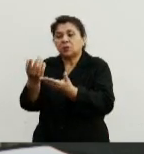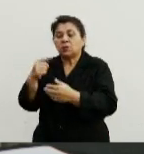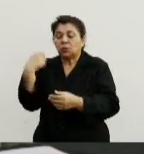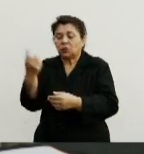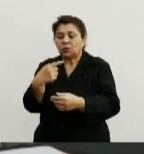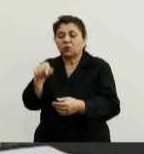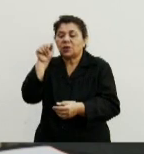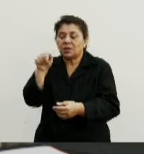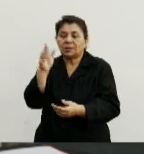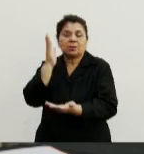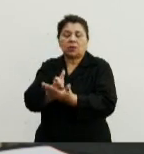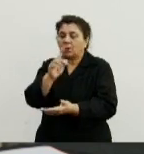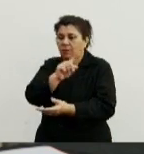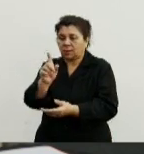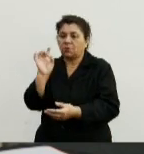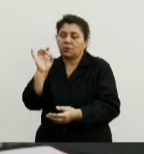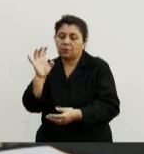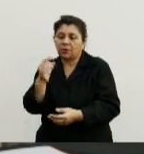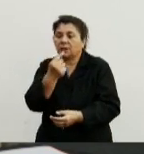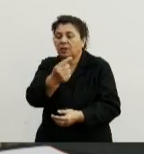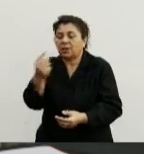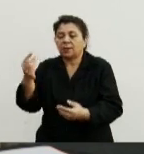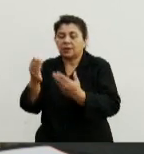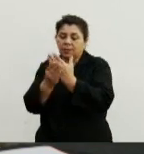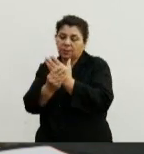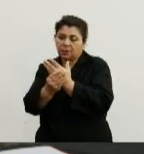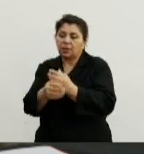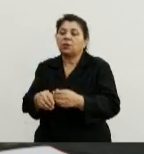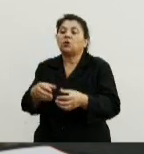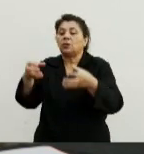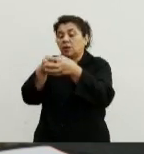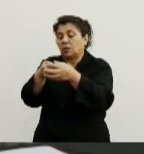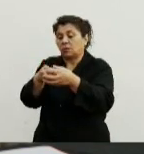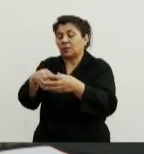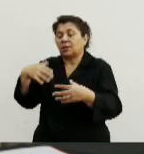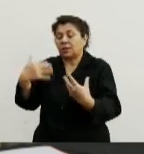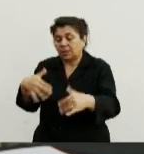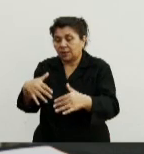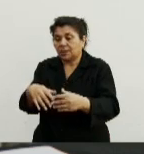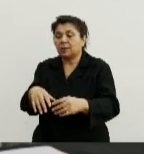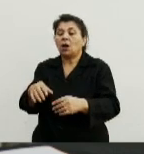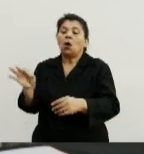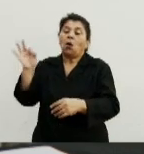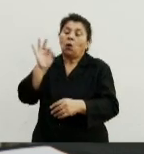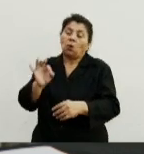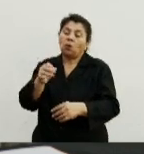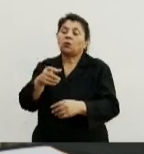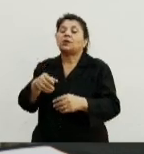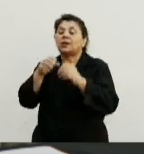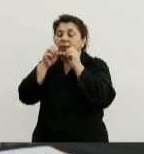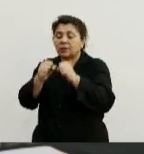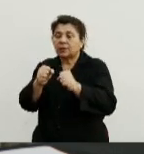lo que se emitieron por cada ministerio por el comité de crisis y por la secretaria de seguridad de la provincia